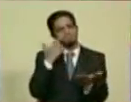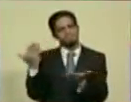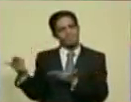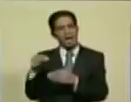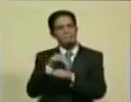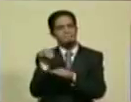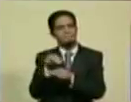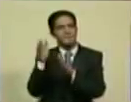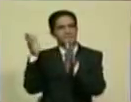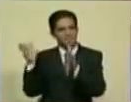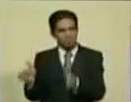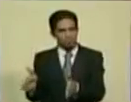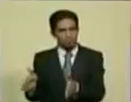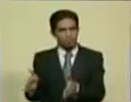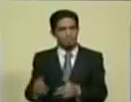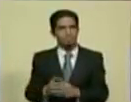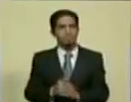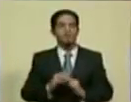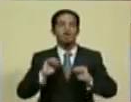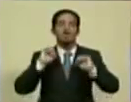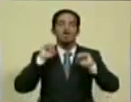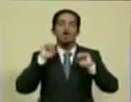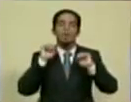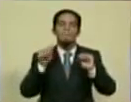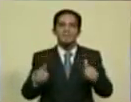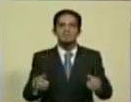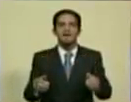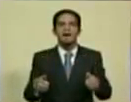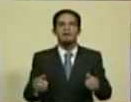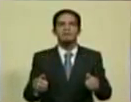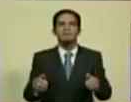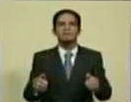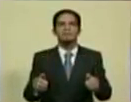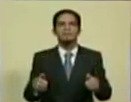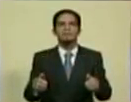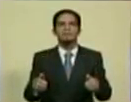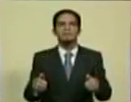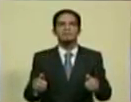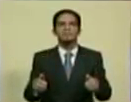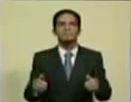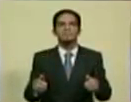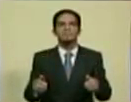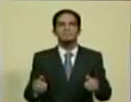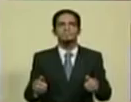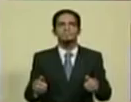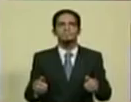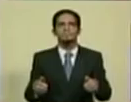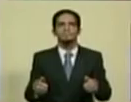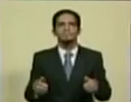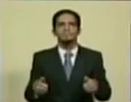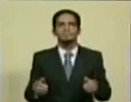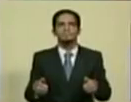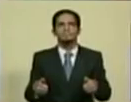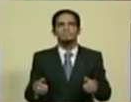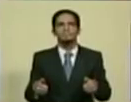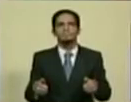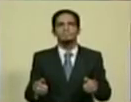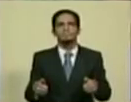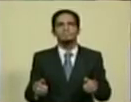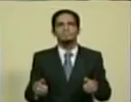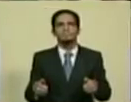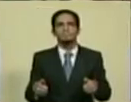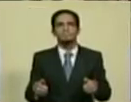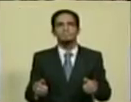Simón Serpa iniciar un nuevo esquema para la corresponsabilidad bancaria del